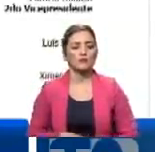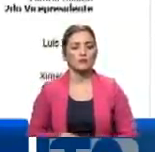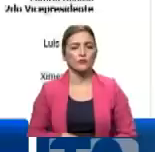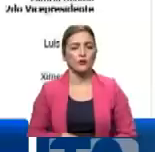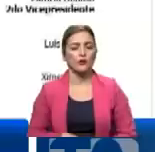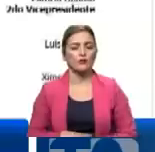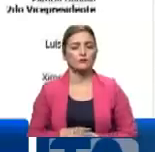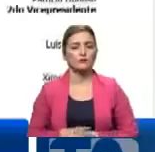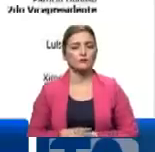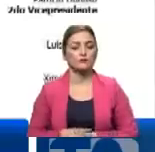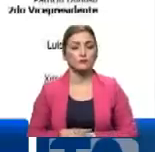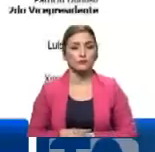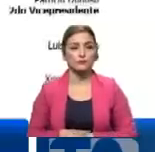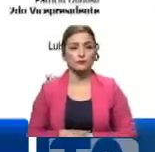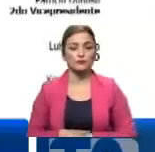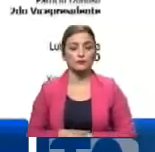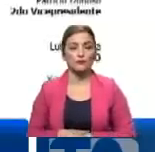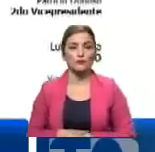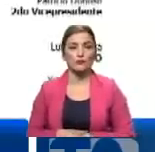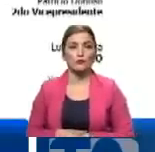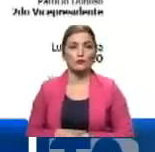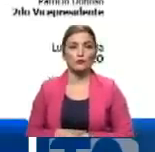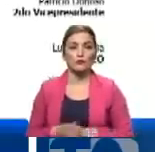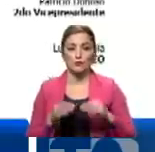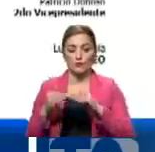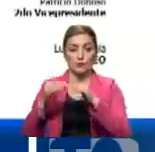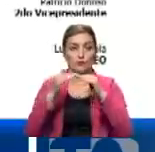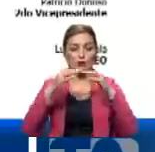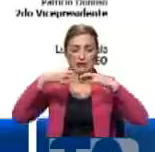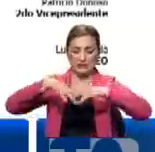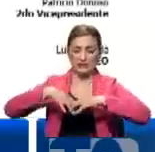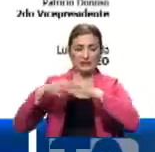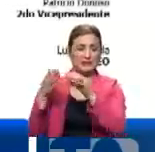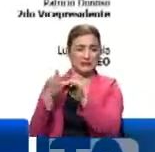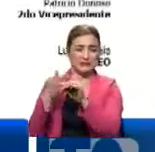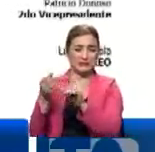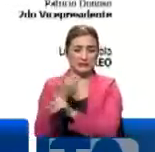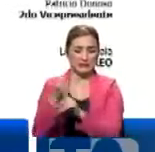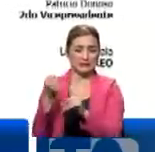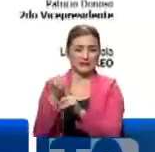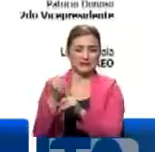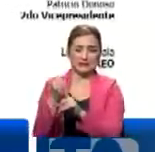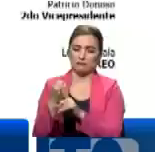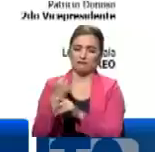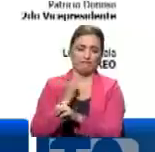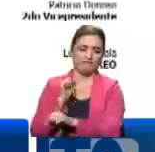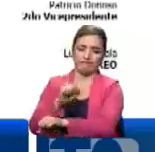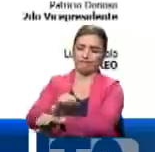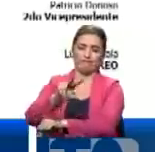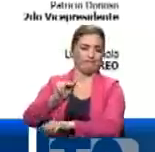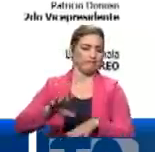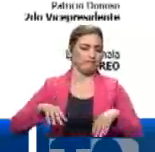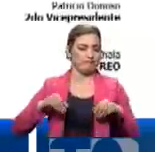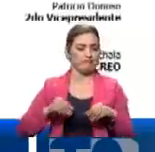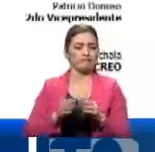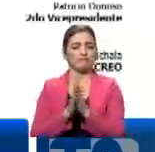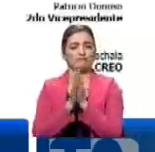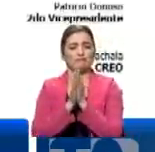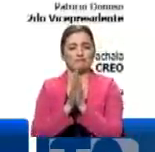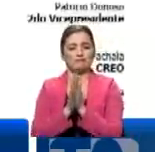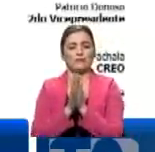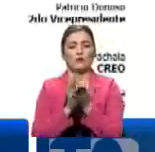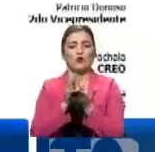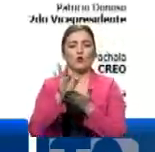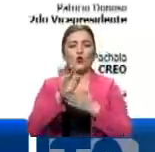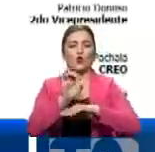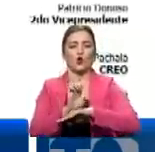las acciones que intenten desestabilizar la democracia y generen violencia e inseguridad. Y hacen un llamado a todo el